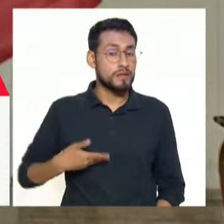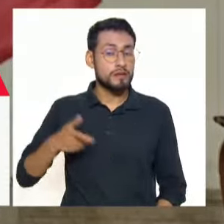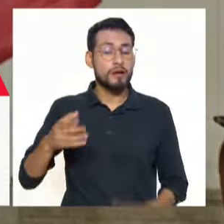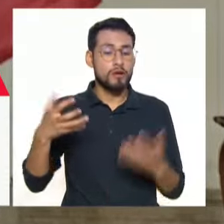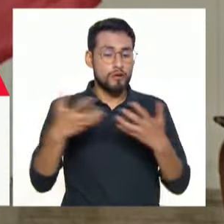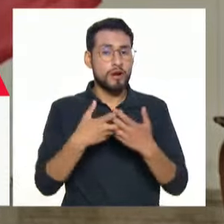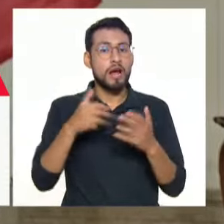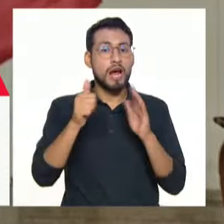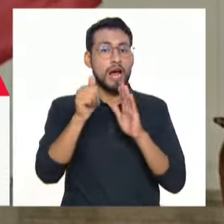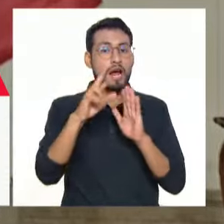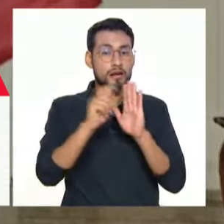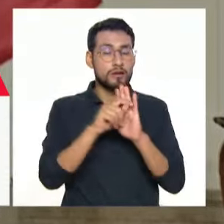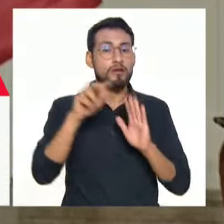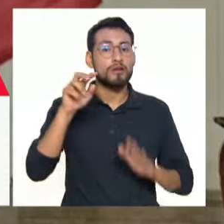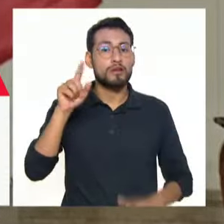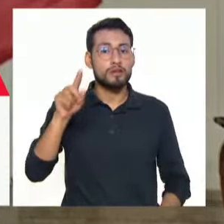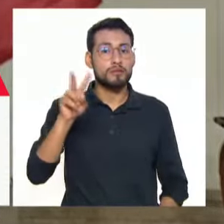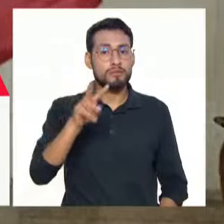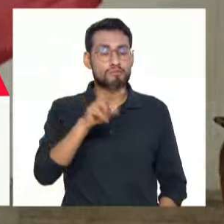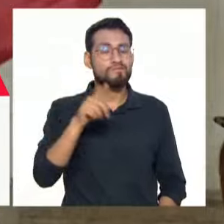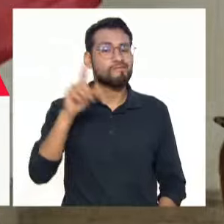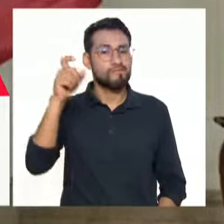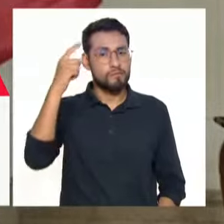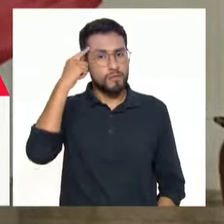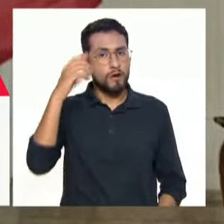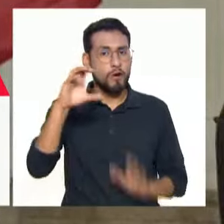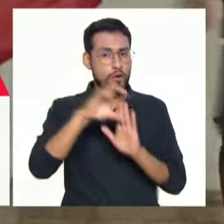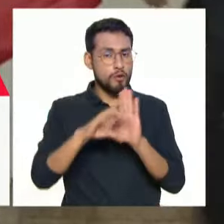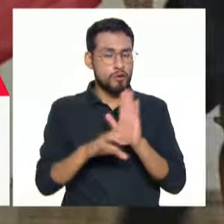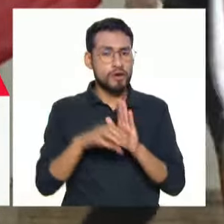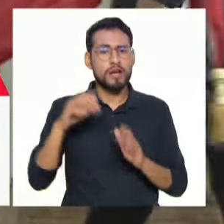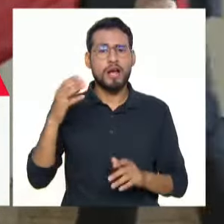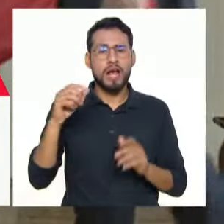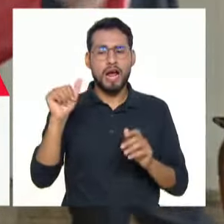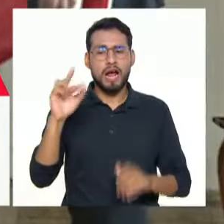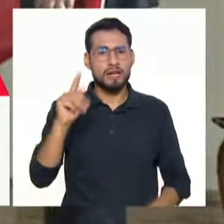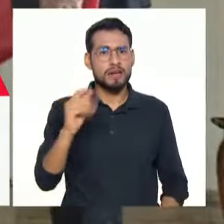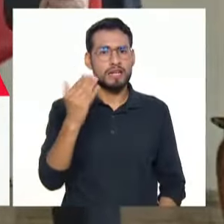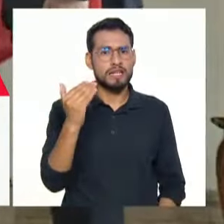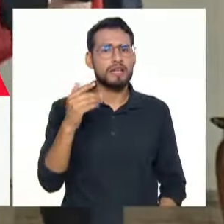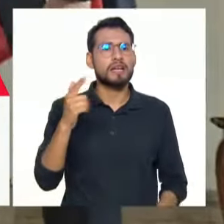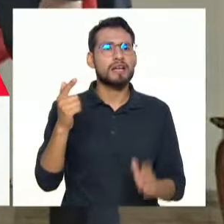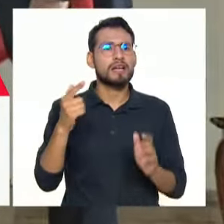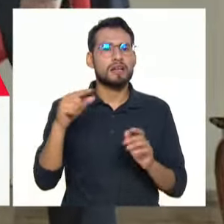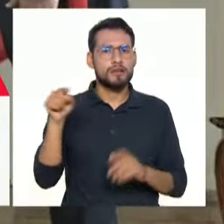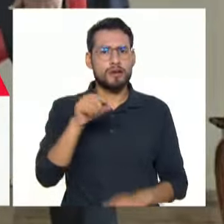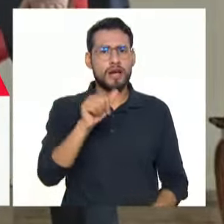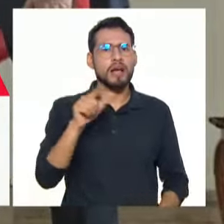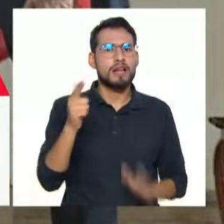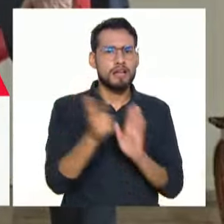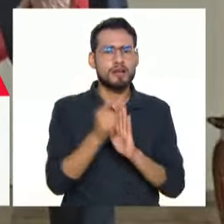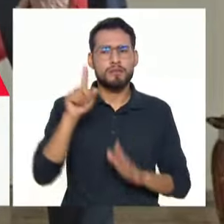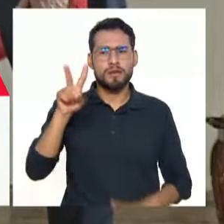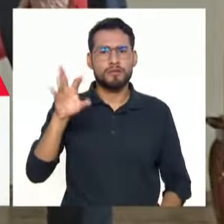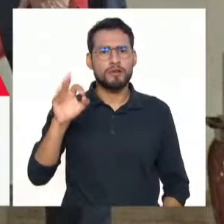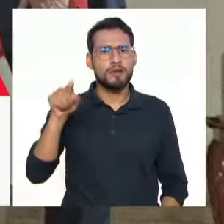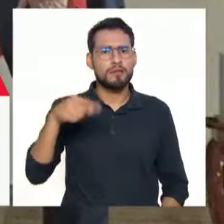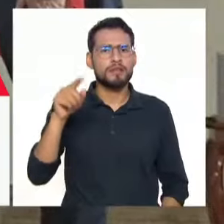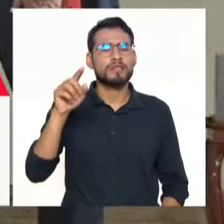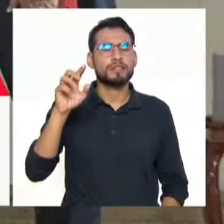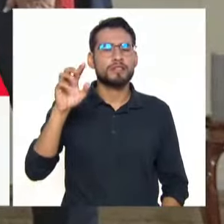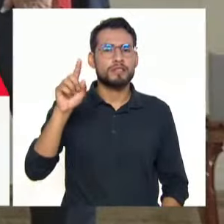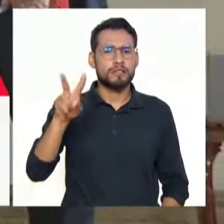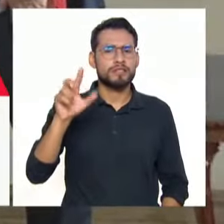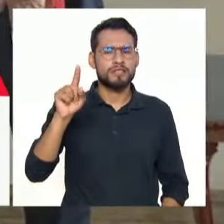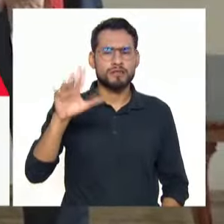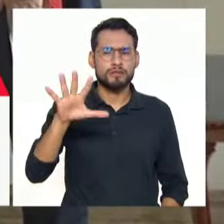artículo 122 de la Constitución Política del Perú, el artículo 15-A de la Ley 29.158, Ley Orgánica del